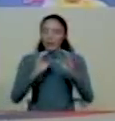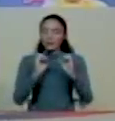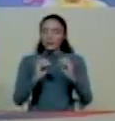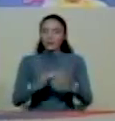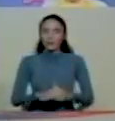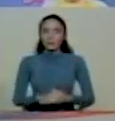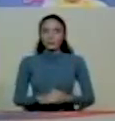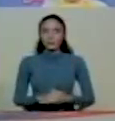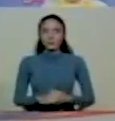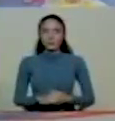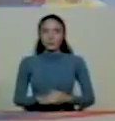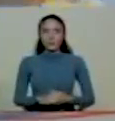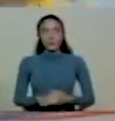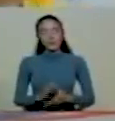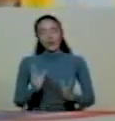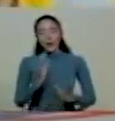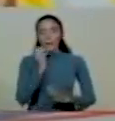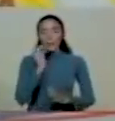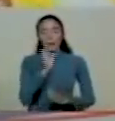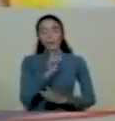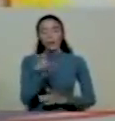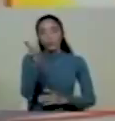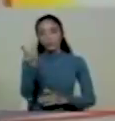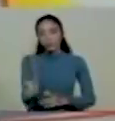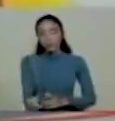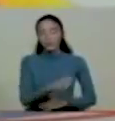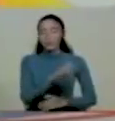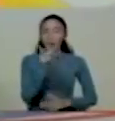en donde un médico o una médica con conciencia